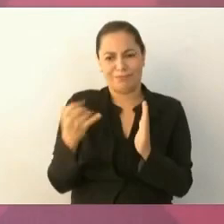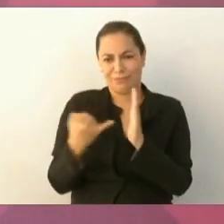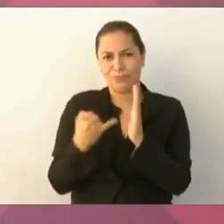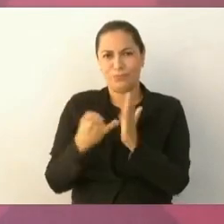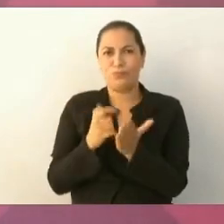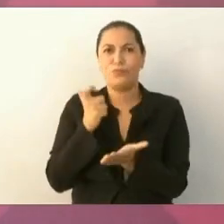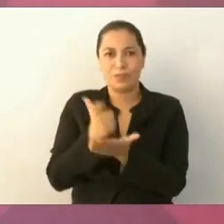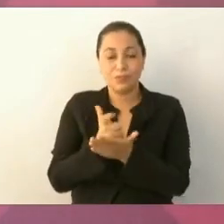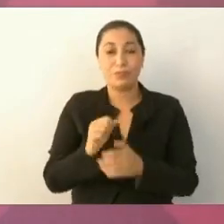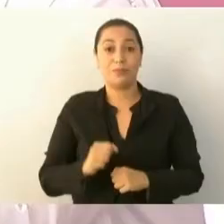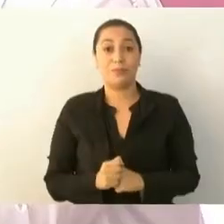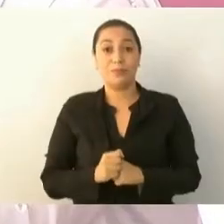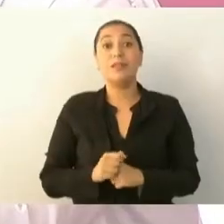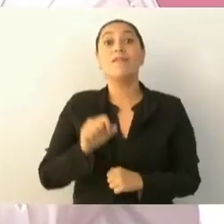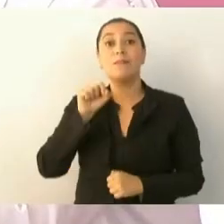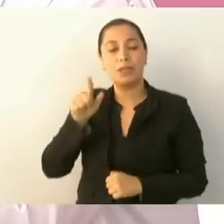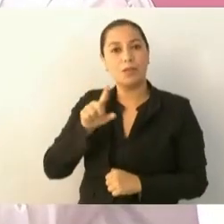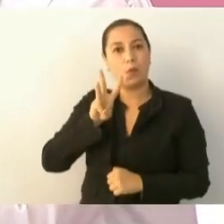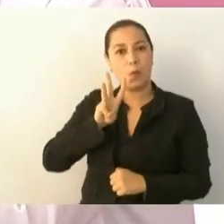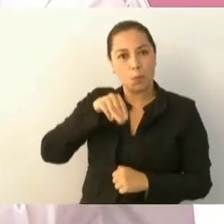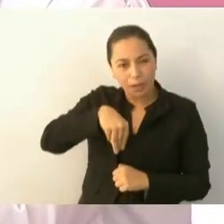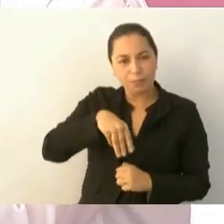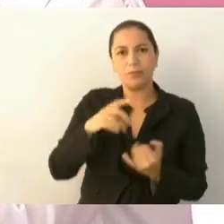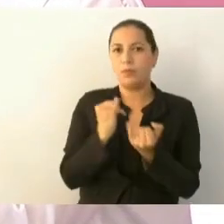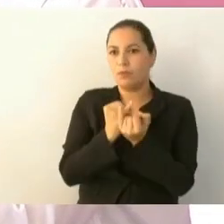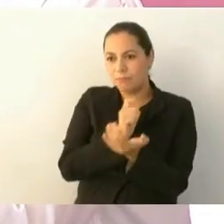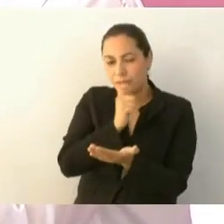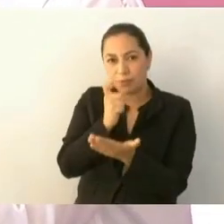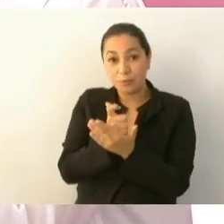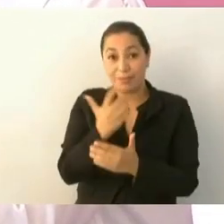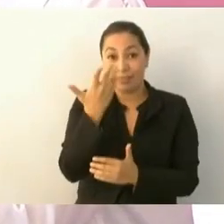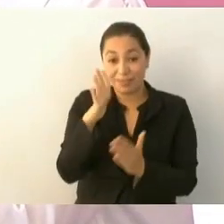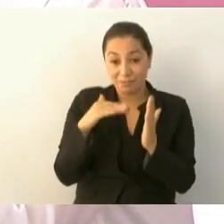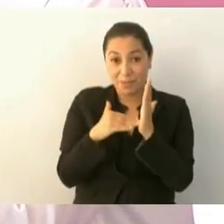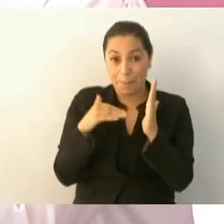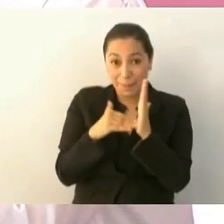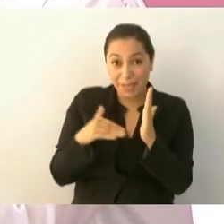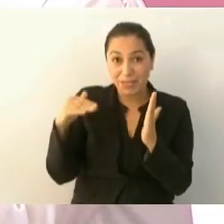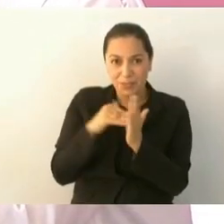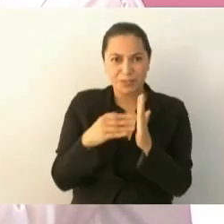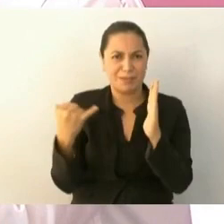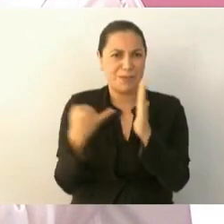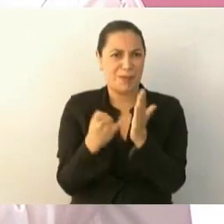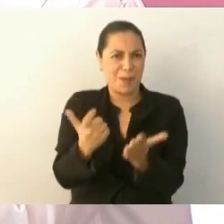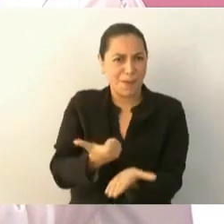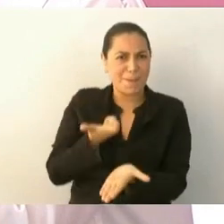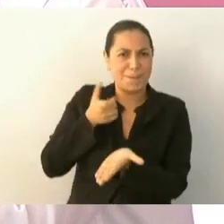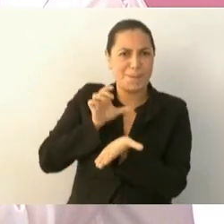Walmart, más de 10,000 millones de impuestos.